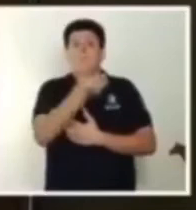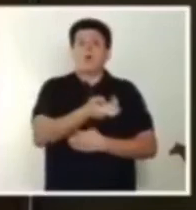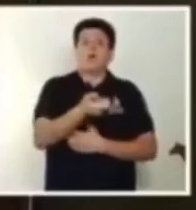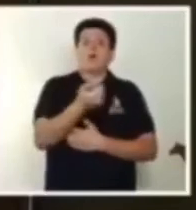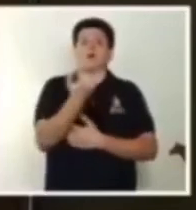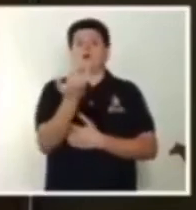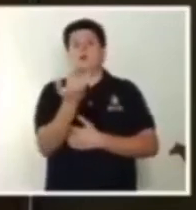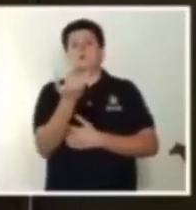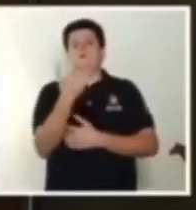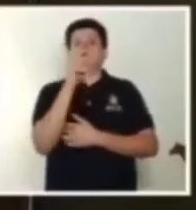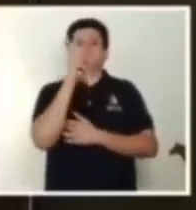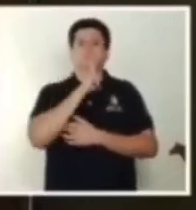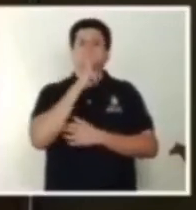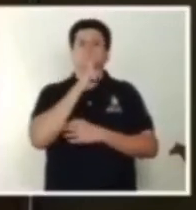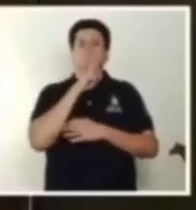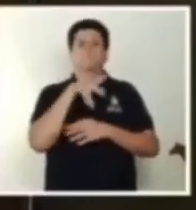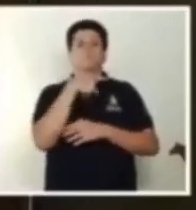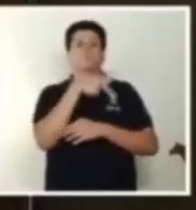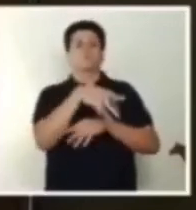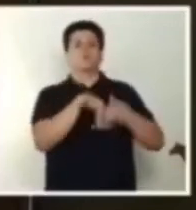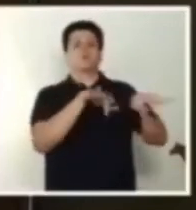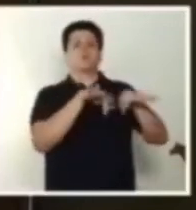la posibilidad de sus trabajadores.